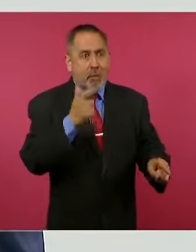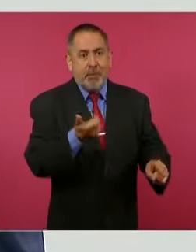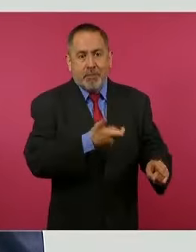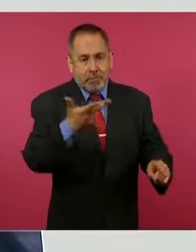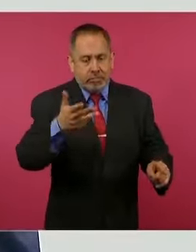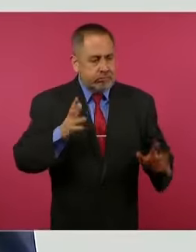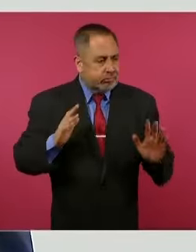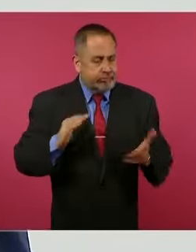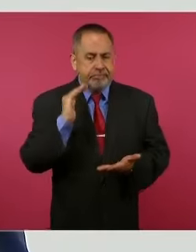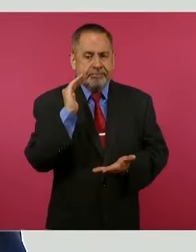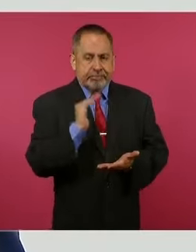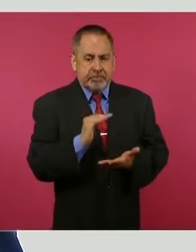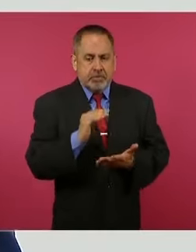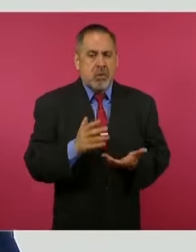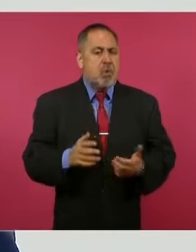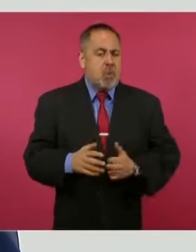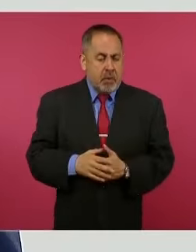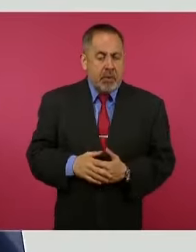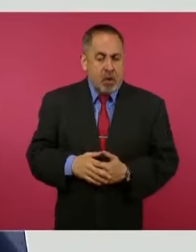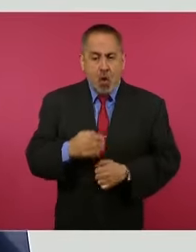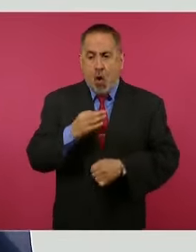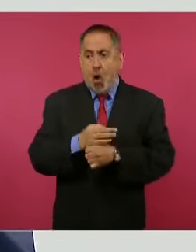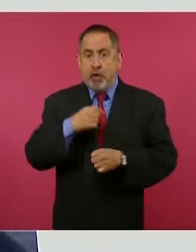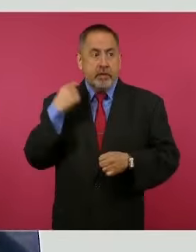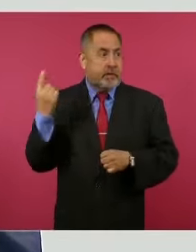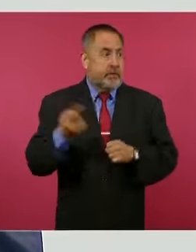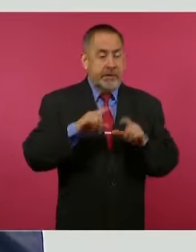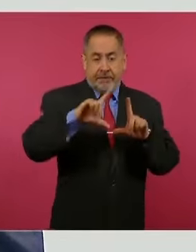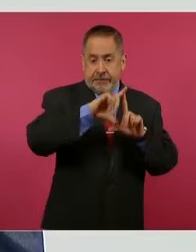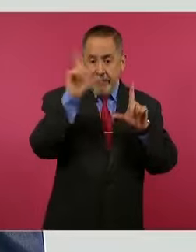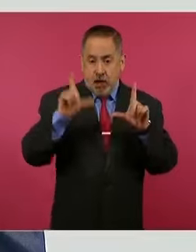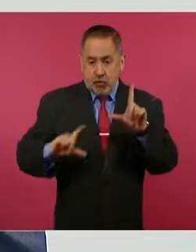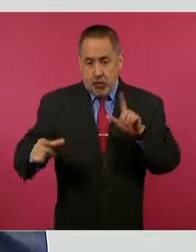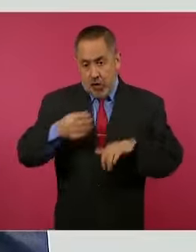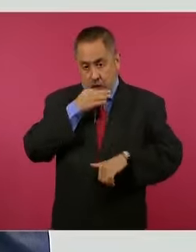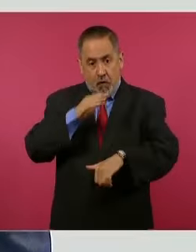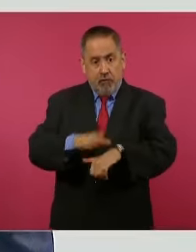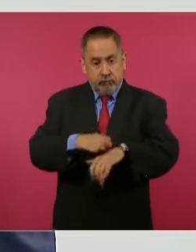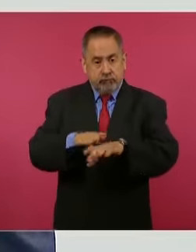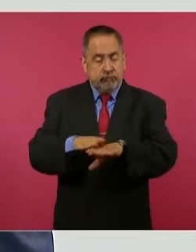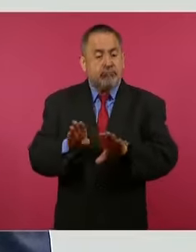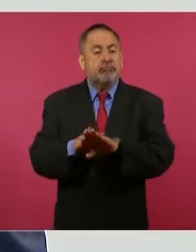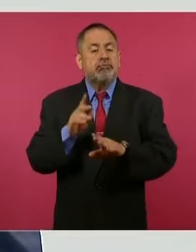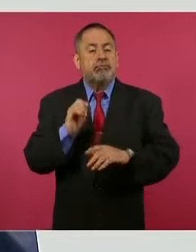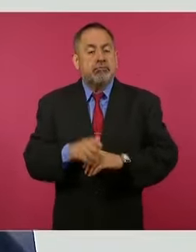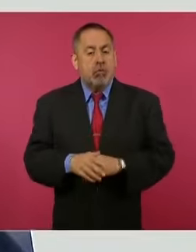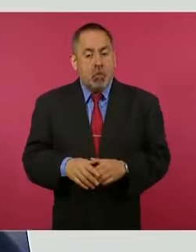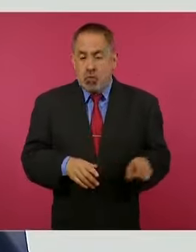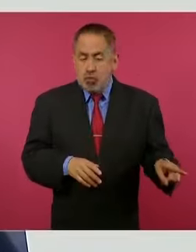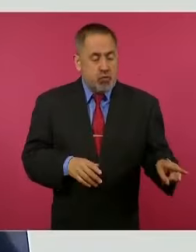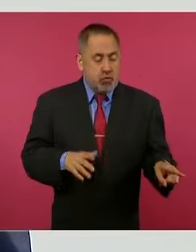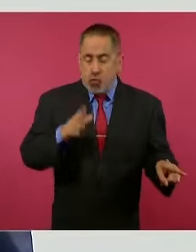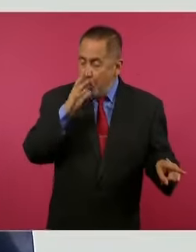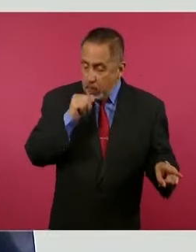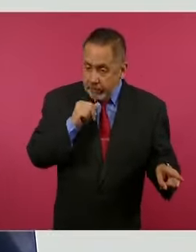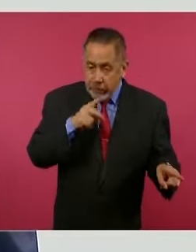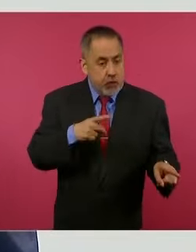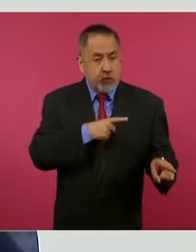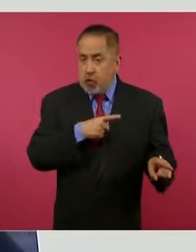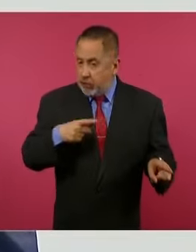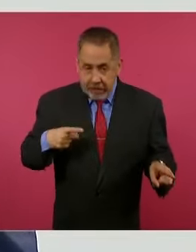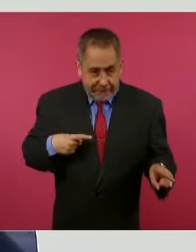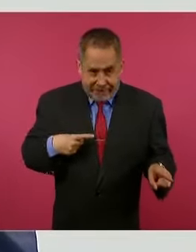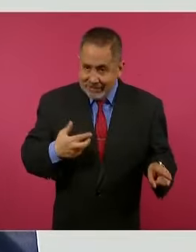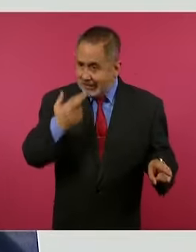fiscal dicho esto y con los precios promedio a nivel nacional que hemos reportado no hay razón ni la habrá para